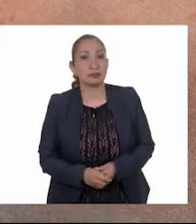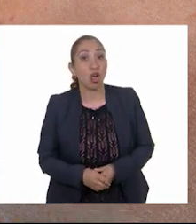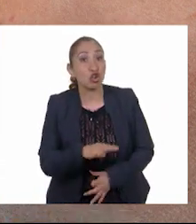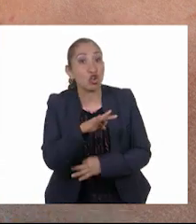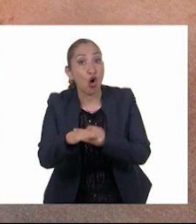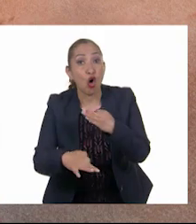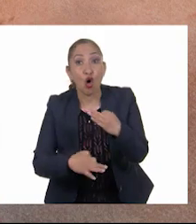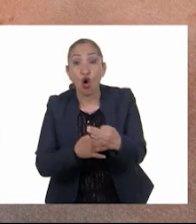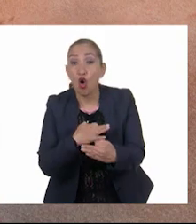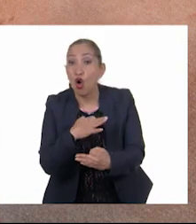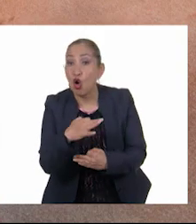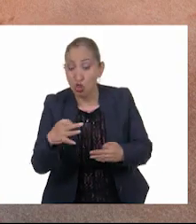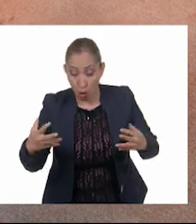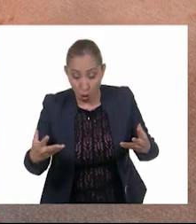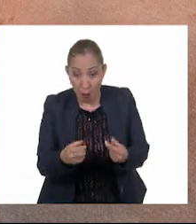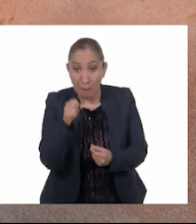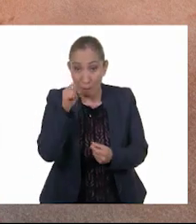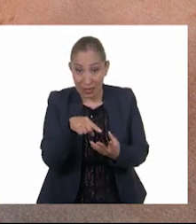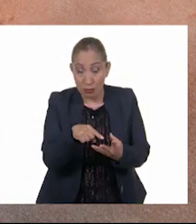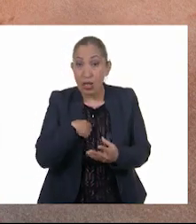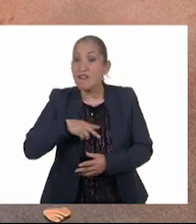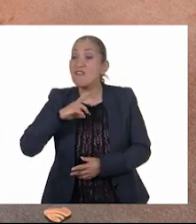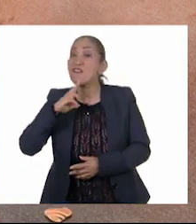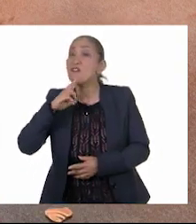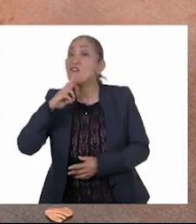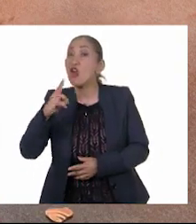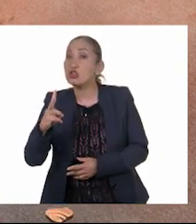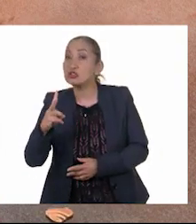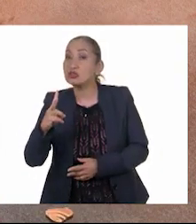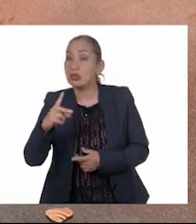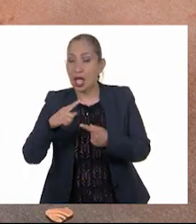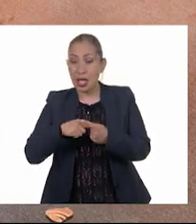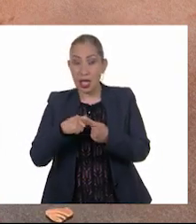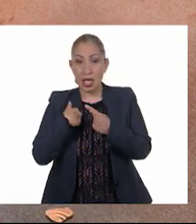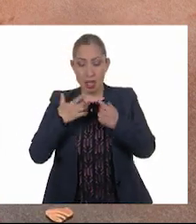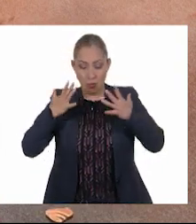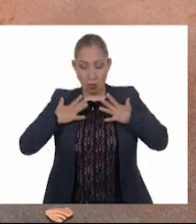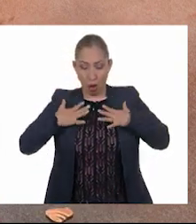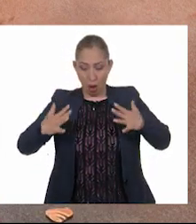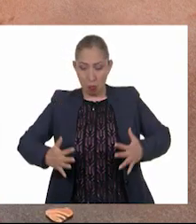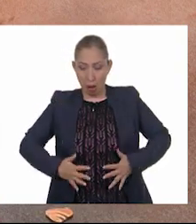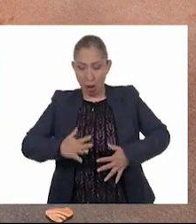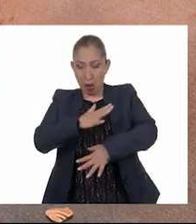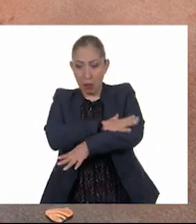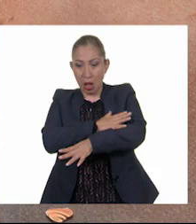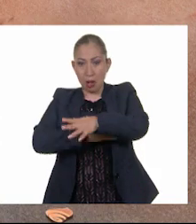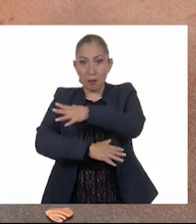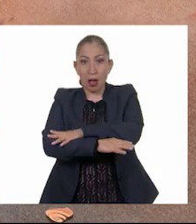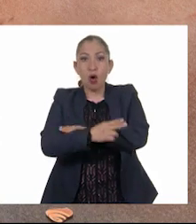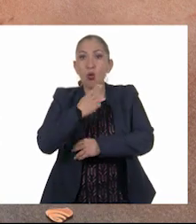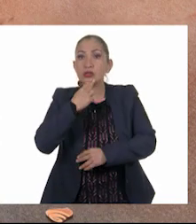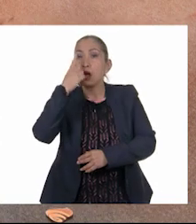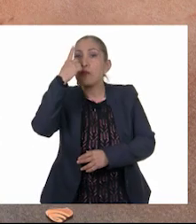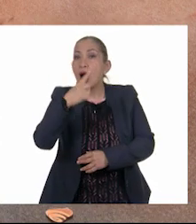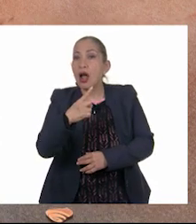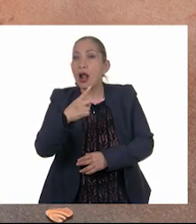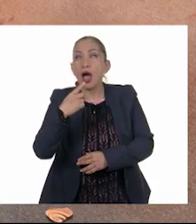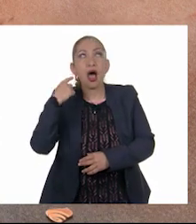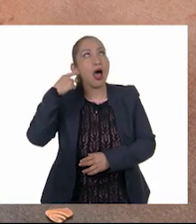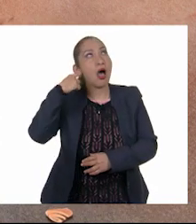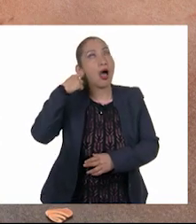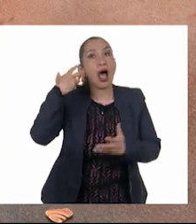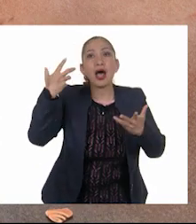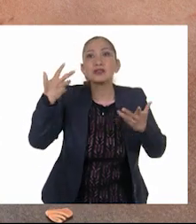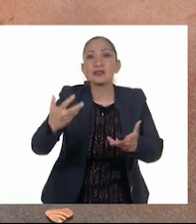Todo esto, y también la voz y las palmas en el cuerpo, lo utilizaban también para hacer